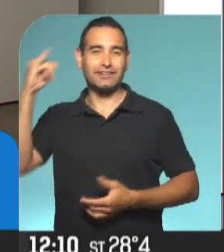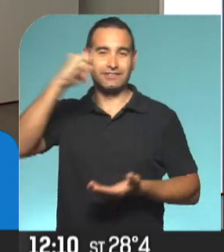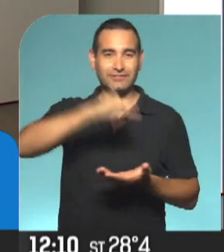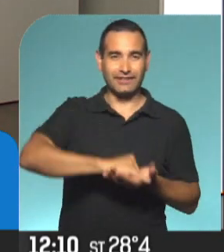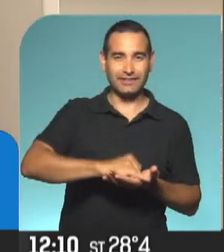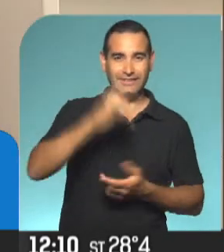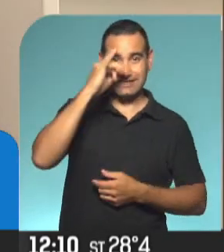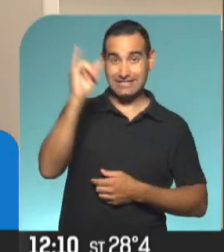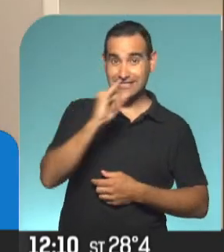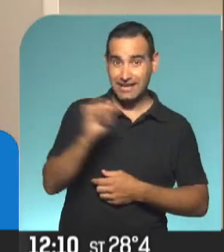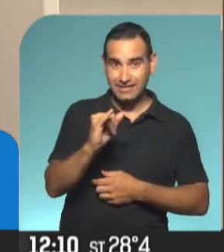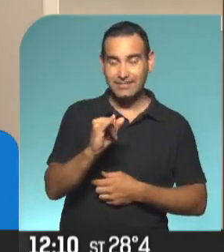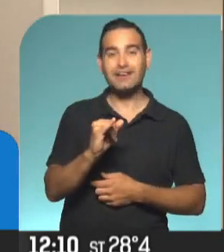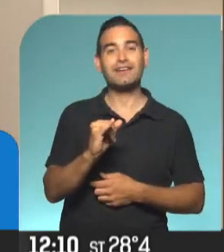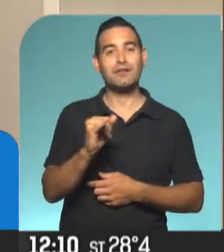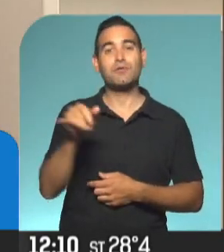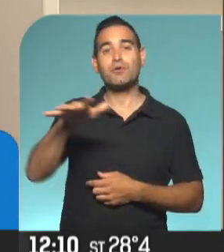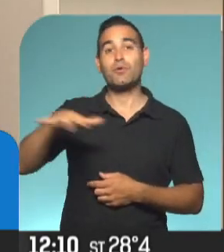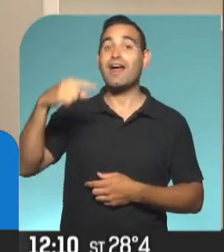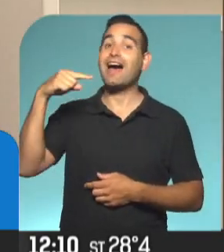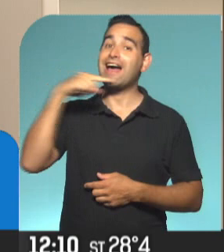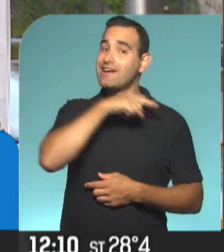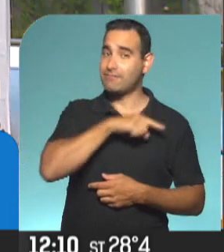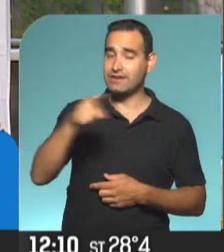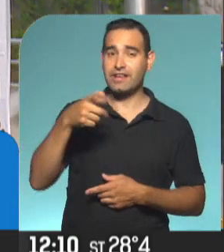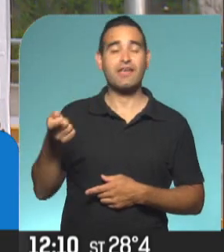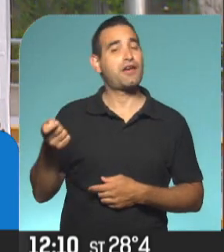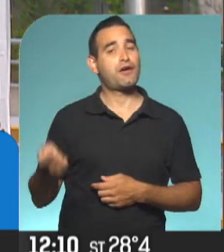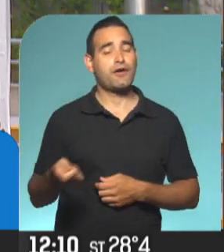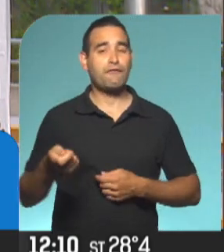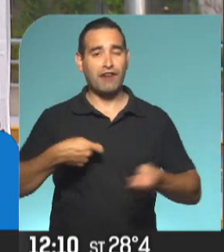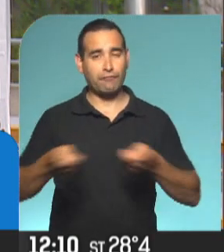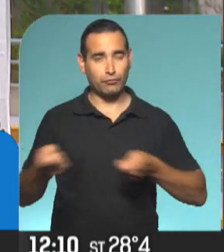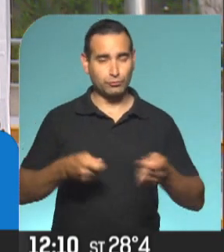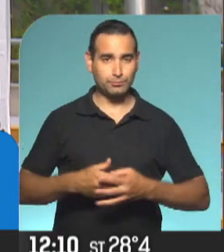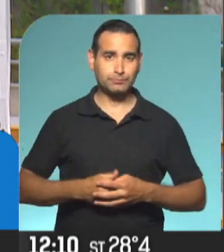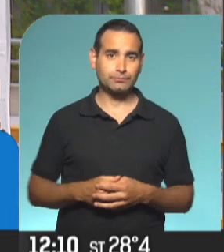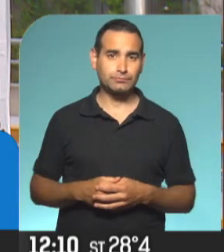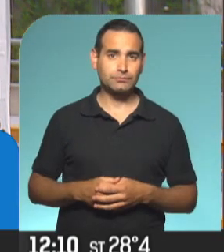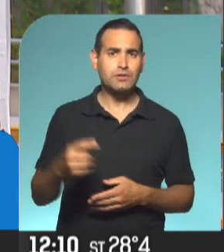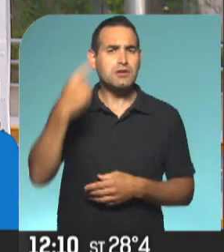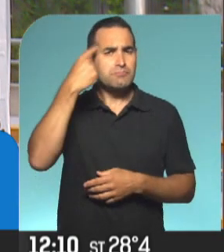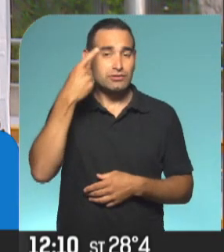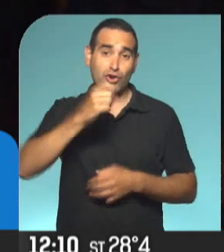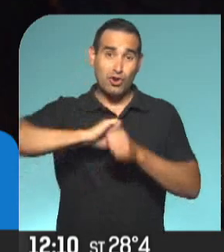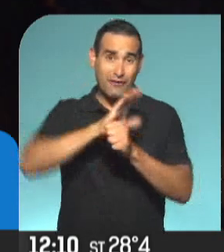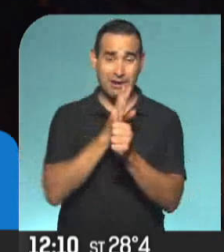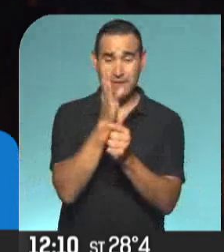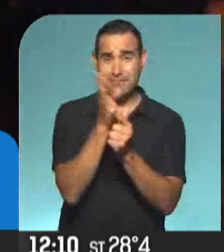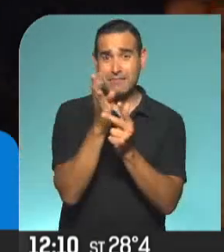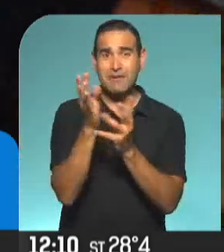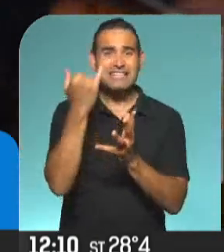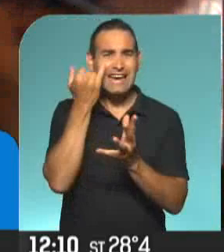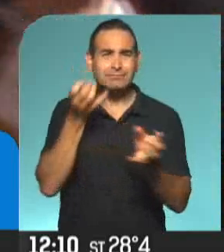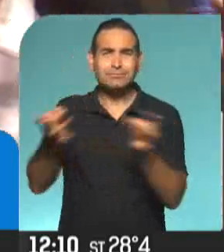pasado, pero proveniente de la ciudad alemana de Frankfurt. A ver, se trata de la mutación que ya está presente en 50 países, según